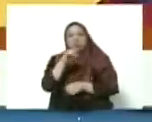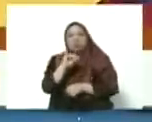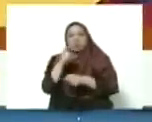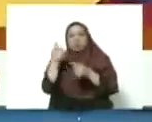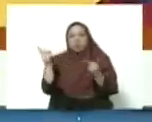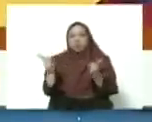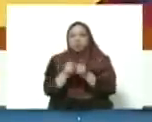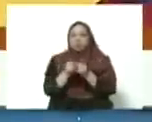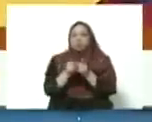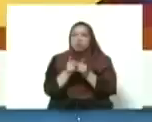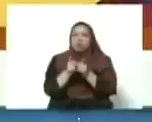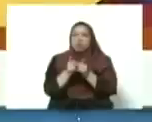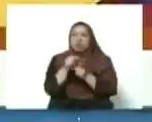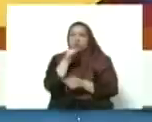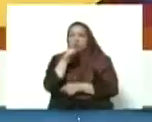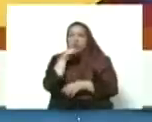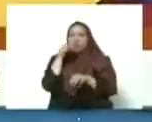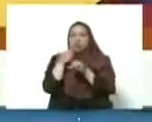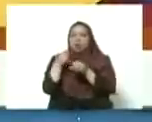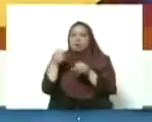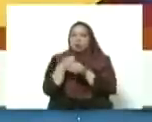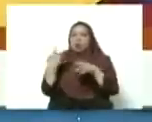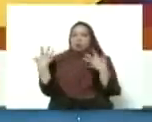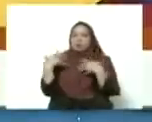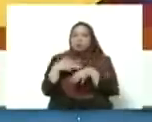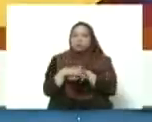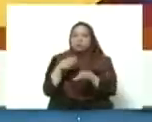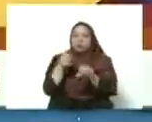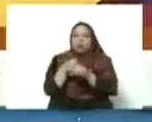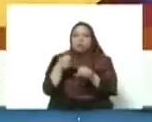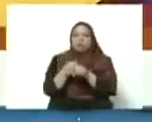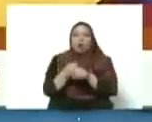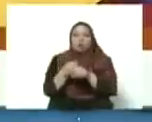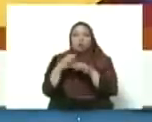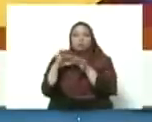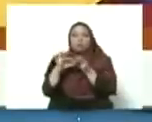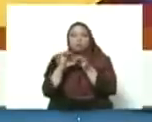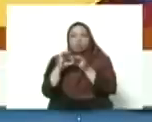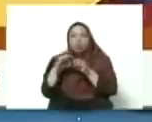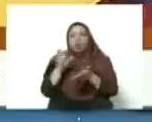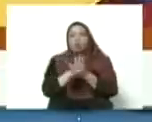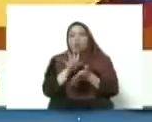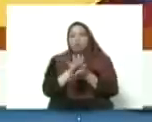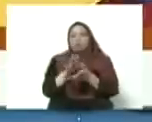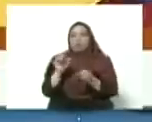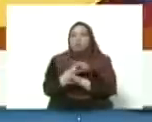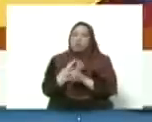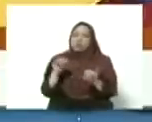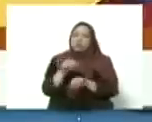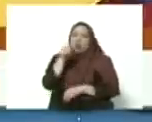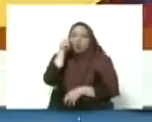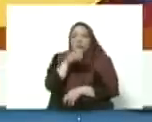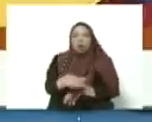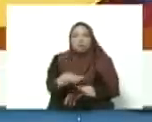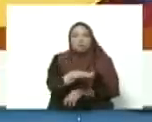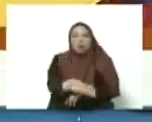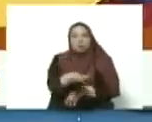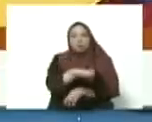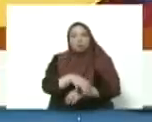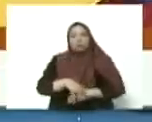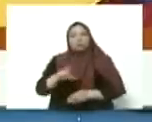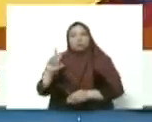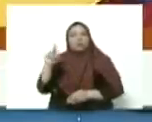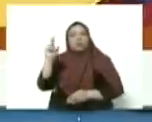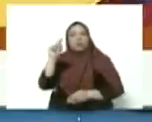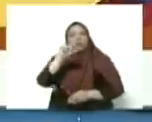una frontera de trabajo en conjunto, de trabajo mutuo y que sea de tranquilidad y felicidad para el pueblo. Tercera